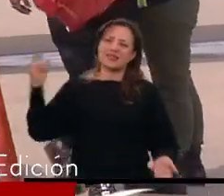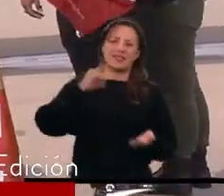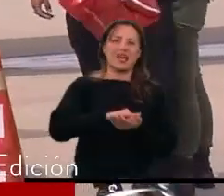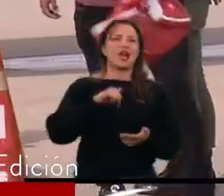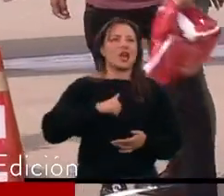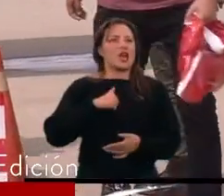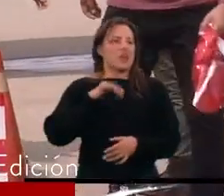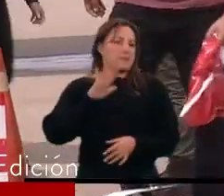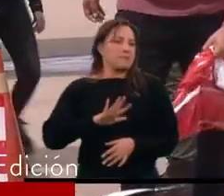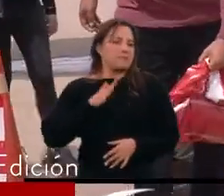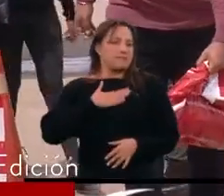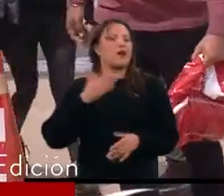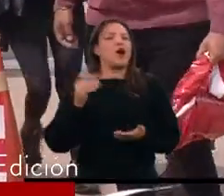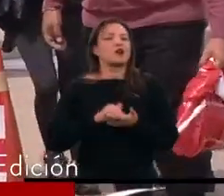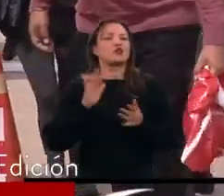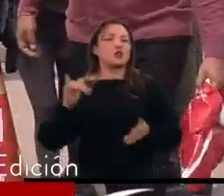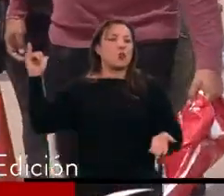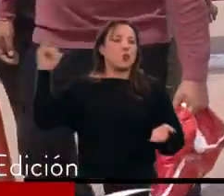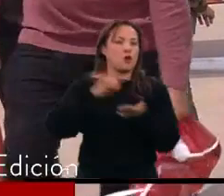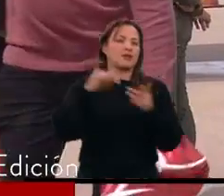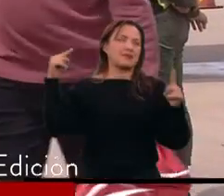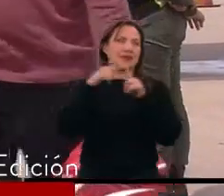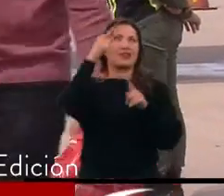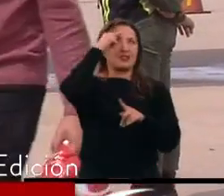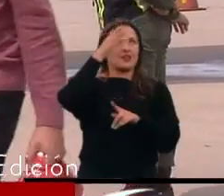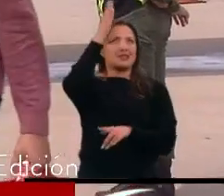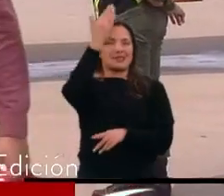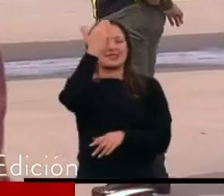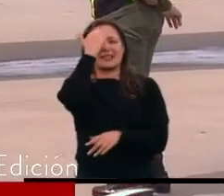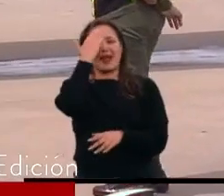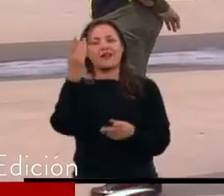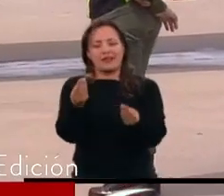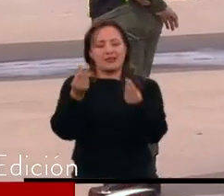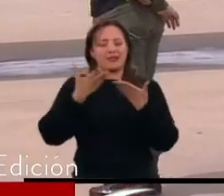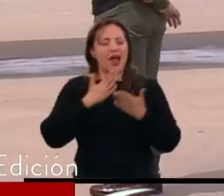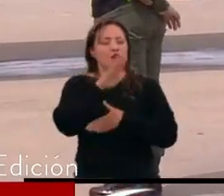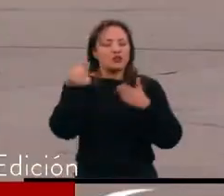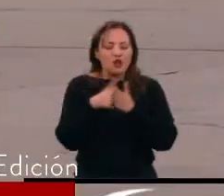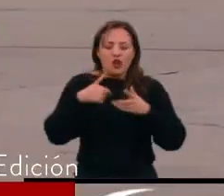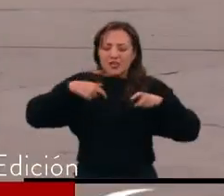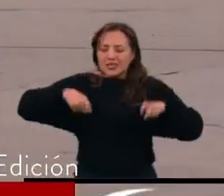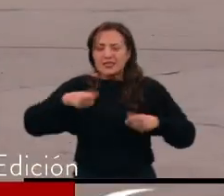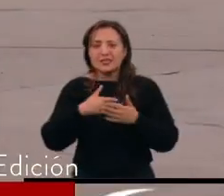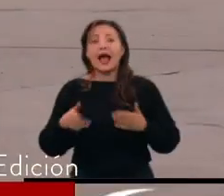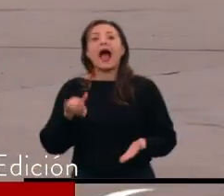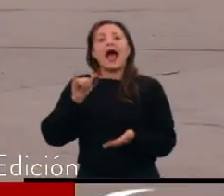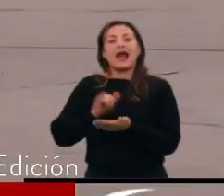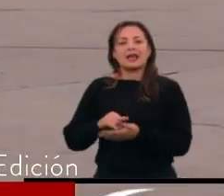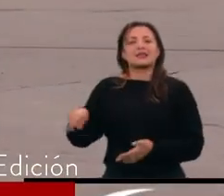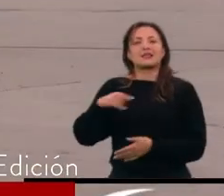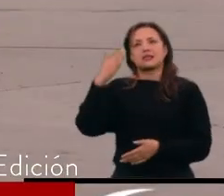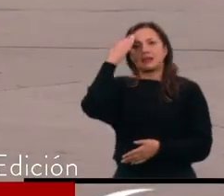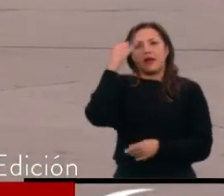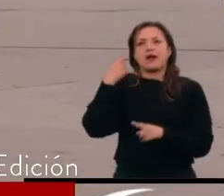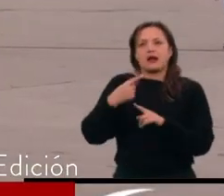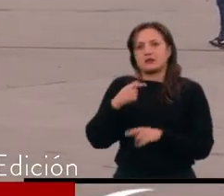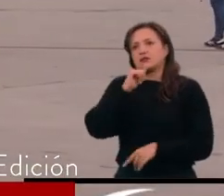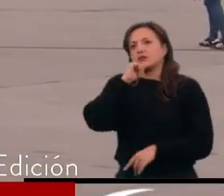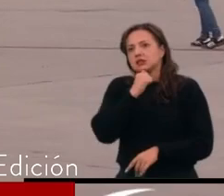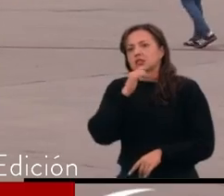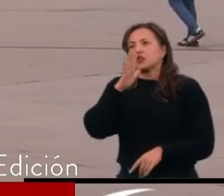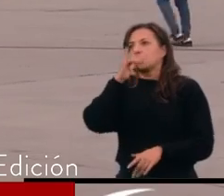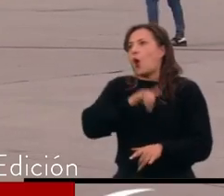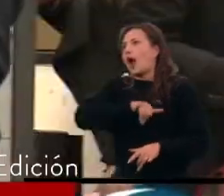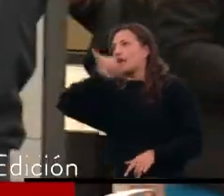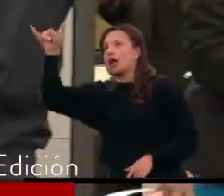en una ley él sabe mis necesidades y él me provee todo lo que yo necesito solo ellos saben el drama que se vive por la falta de